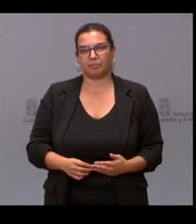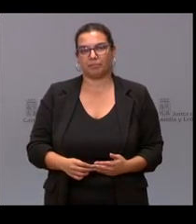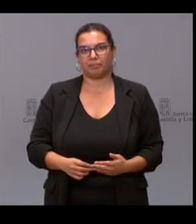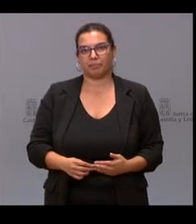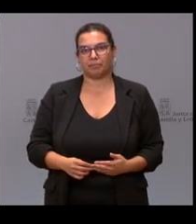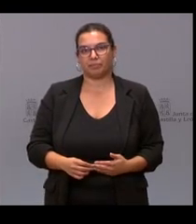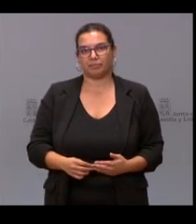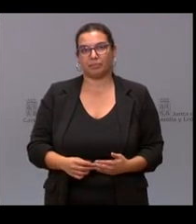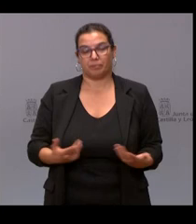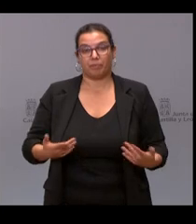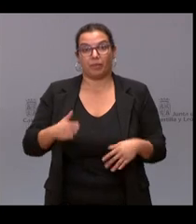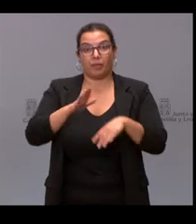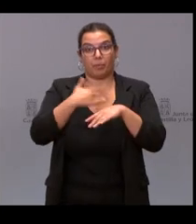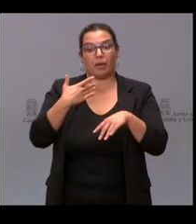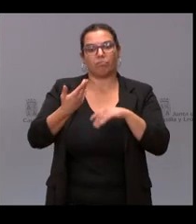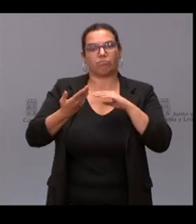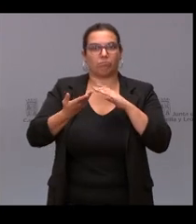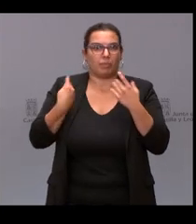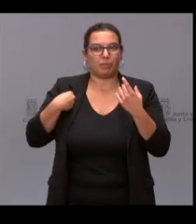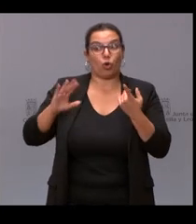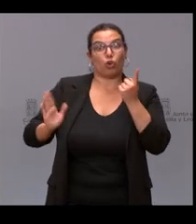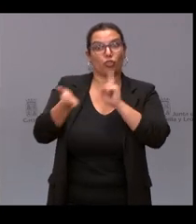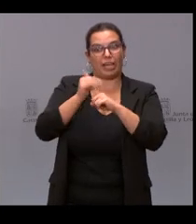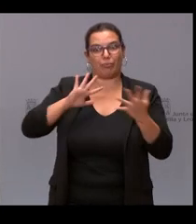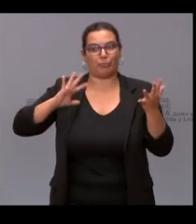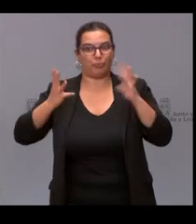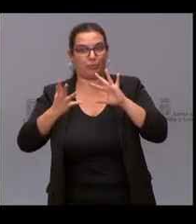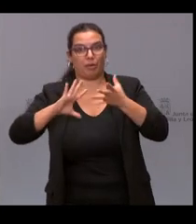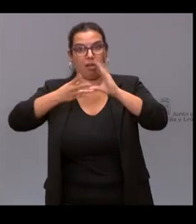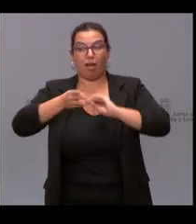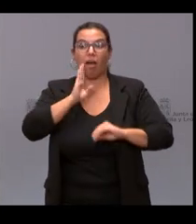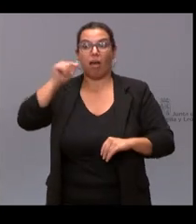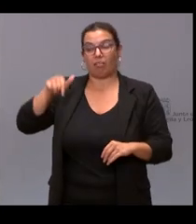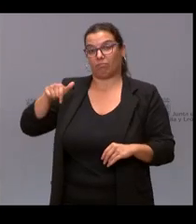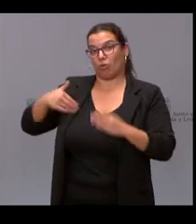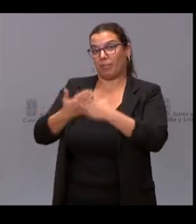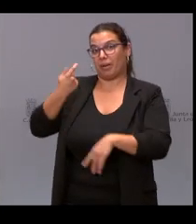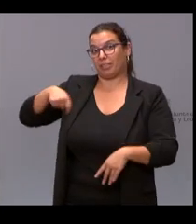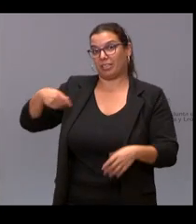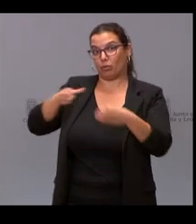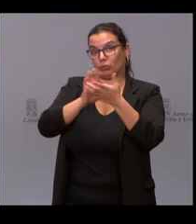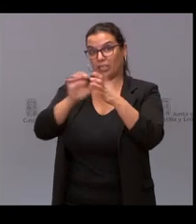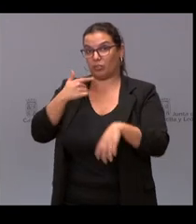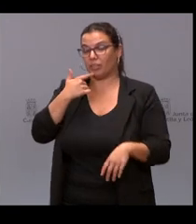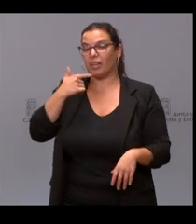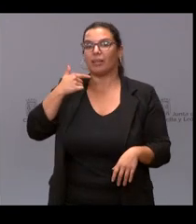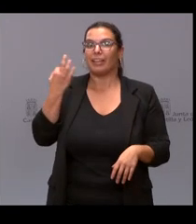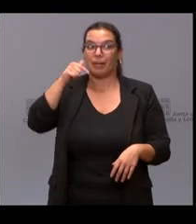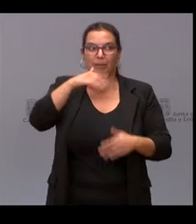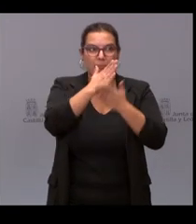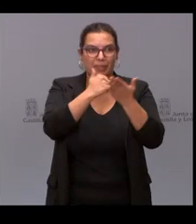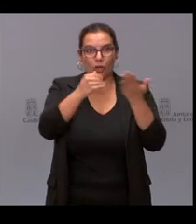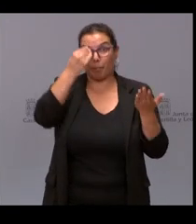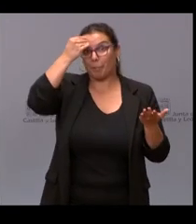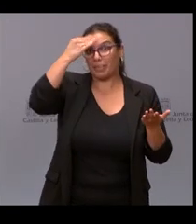this region. Y para conseguir este cambio de paradigma, como nos comentaba el presidente de la Junta esta mañana, hay que tener en cuenta que esta región tiene